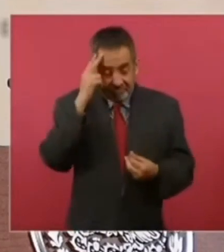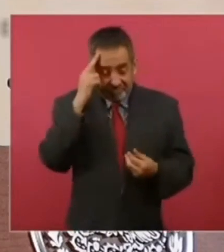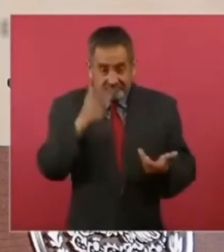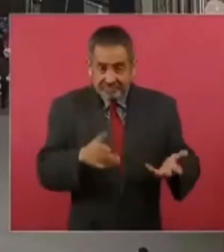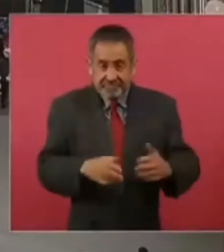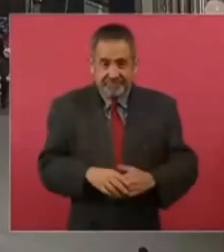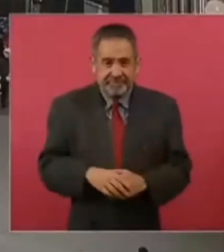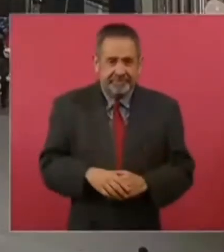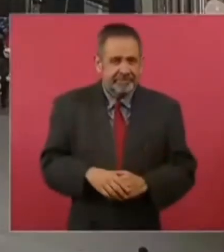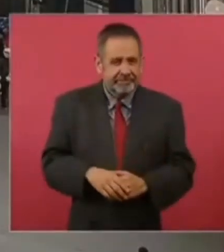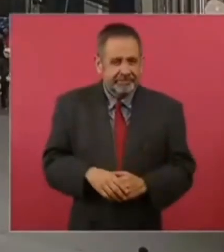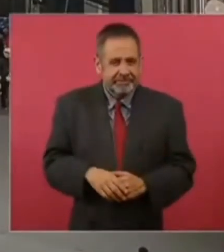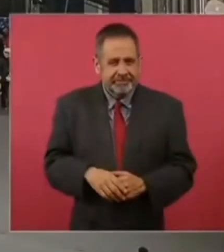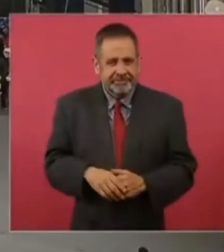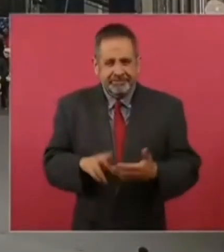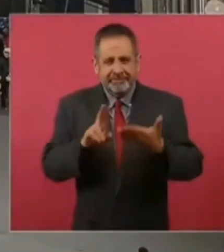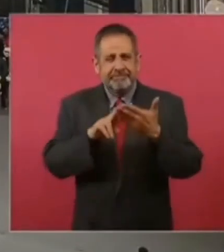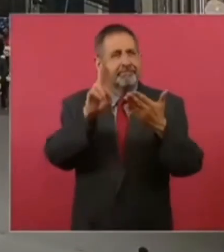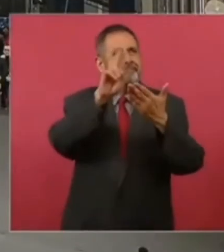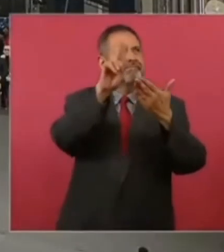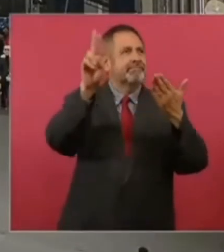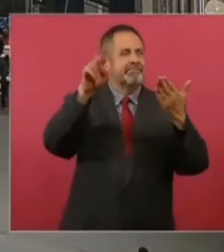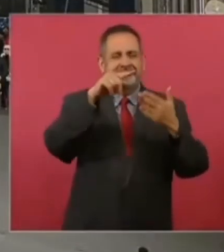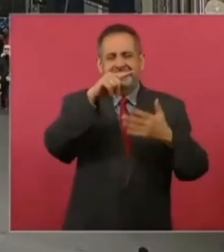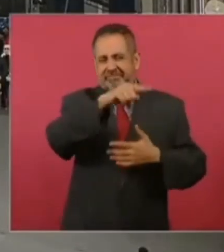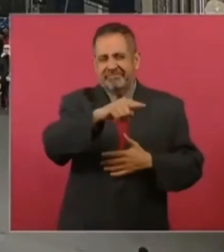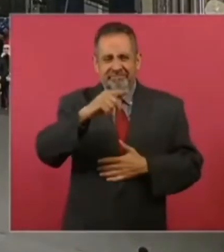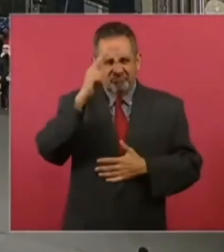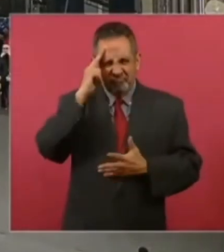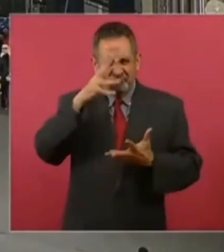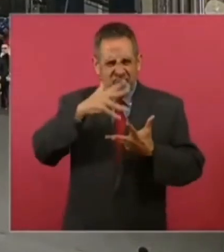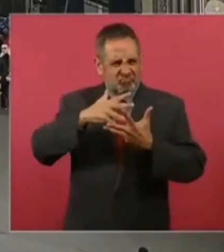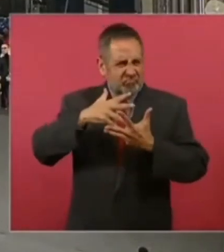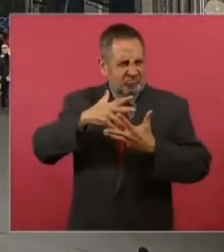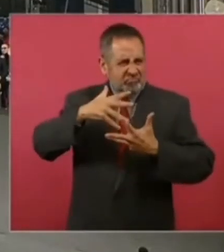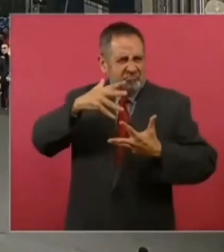en donde pone a Porfirio como un gigante